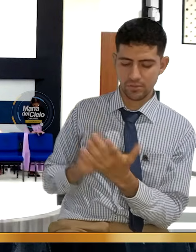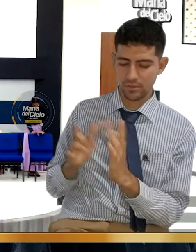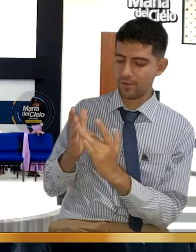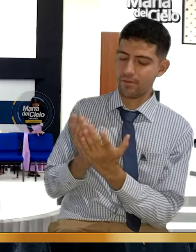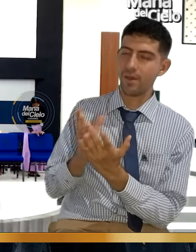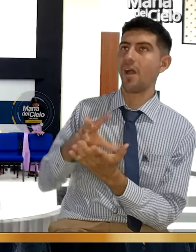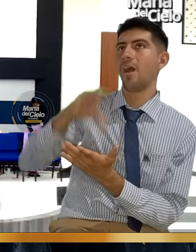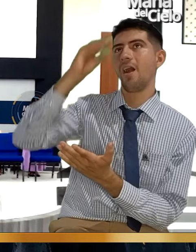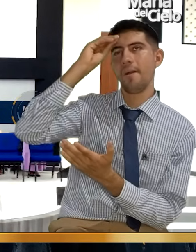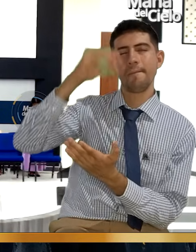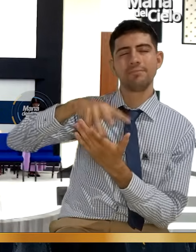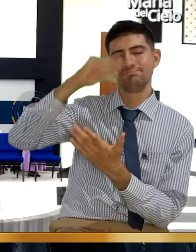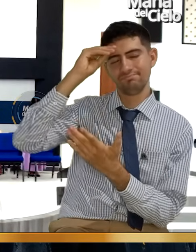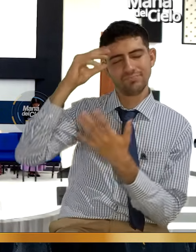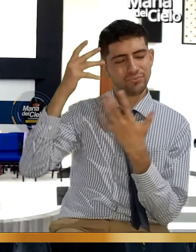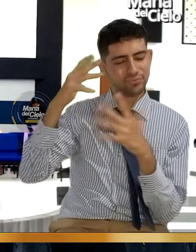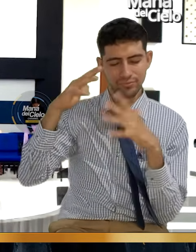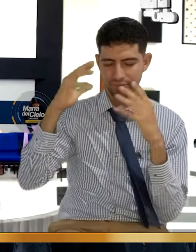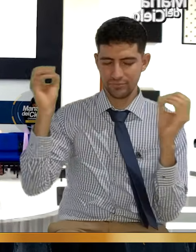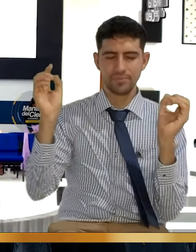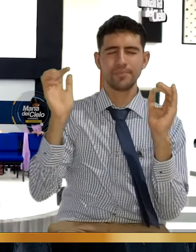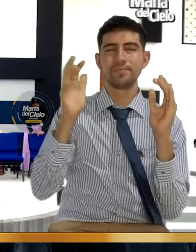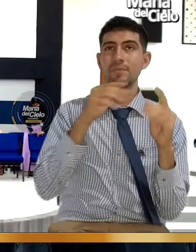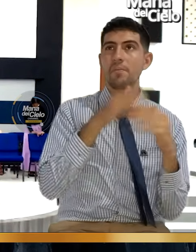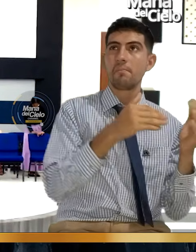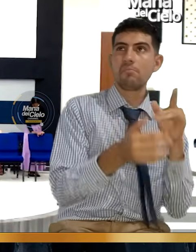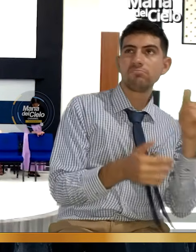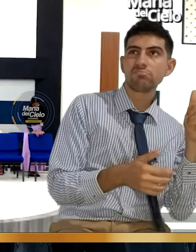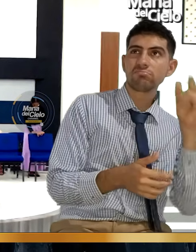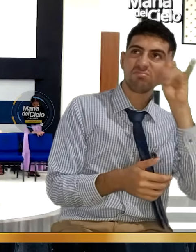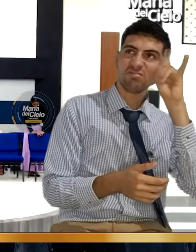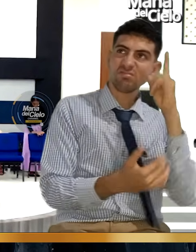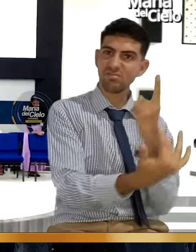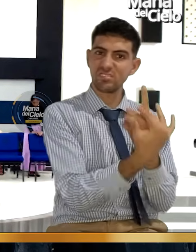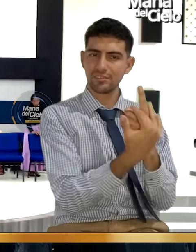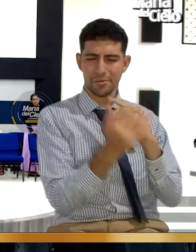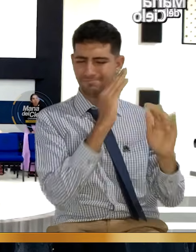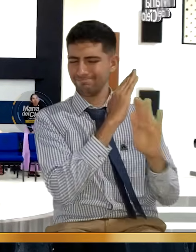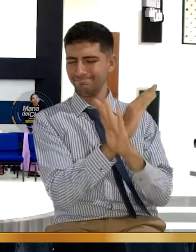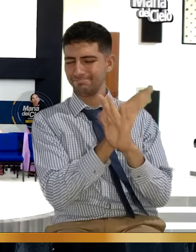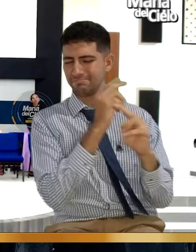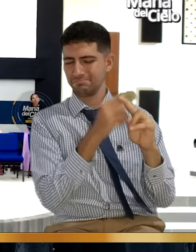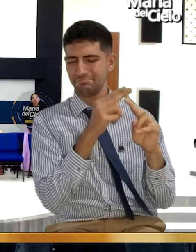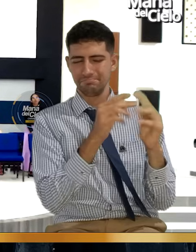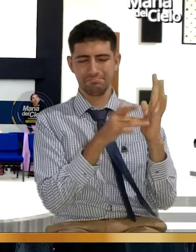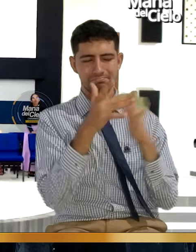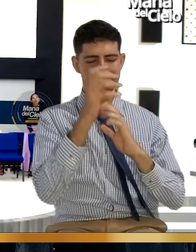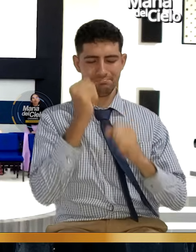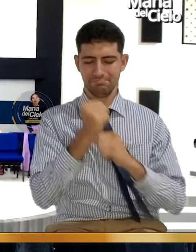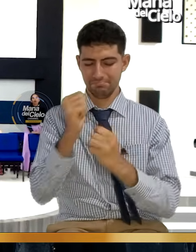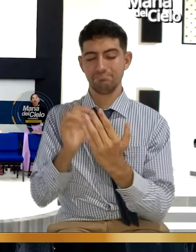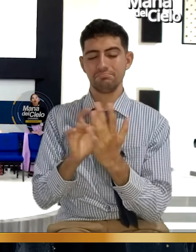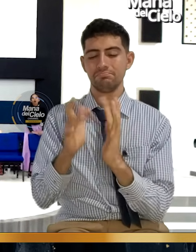en pan. Y Jesús le dijo también la palabra: no solo de pan vivirá el hombre, sino de toda palabra que salga de la boca de